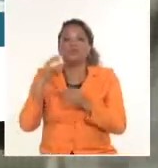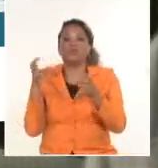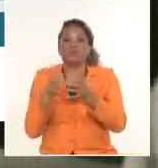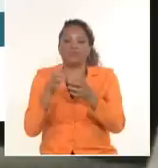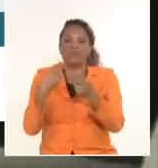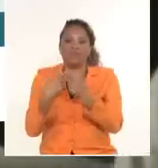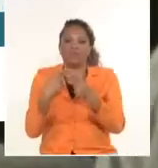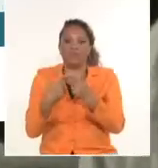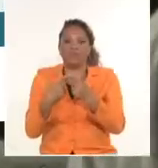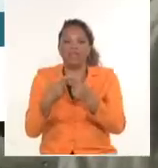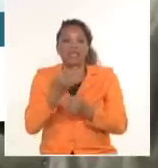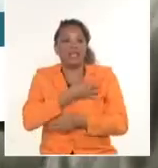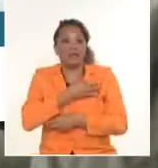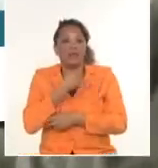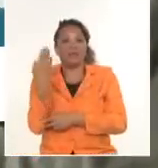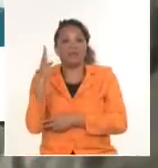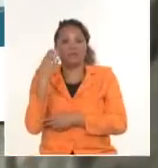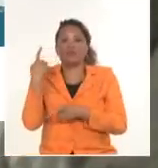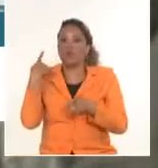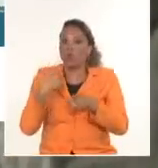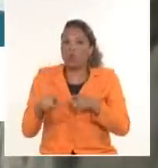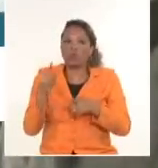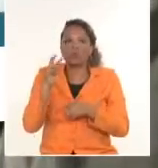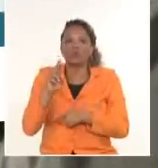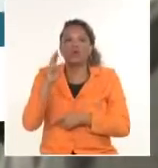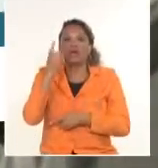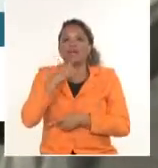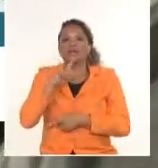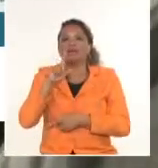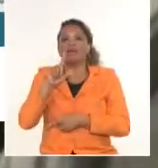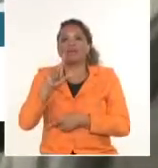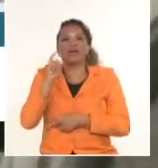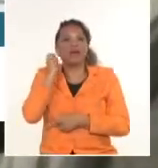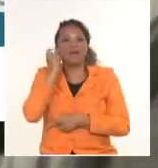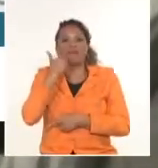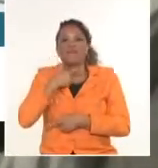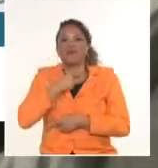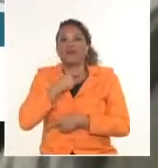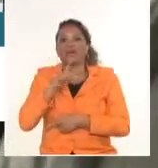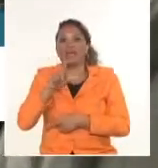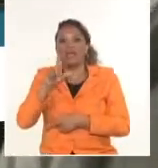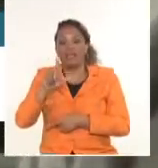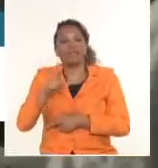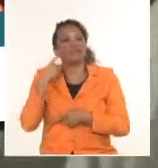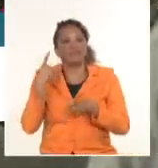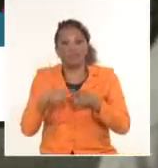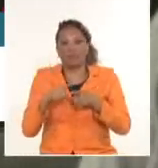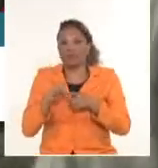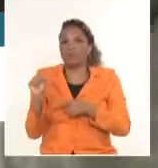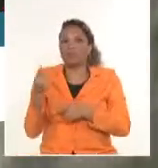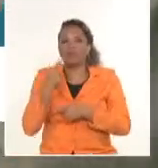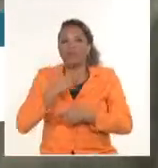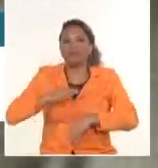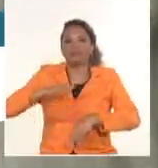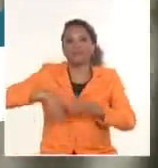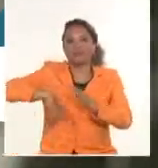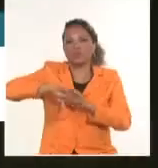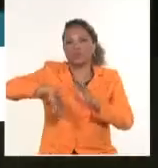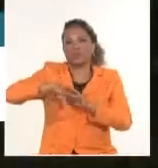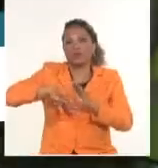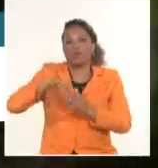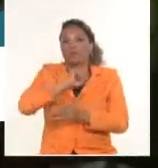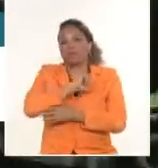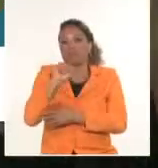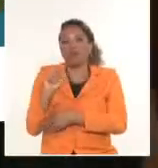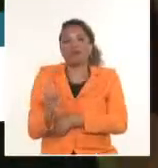de bronce, como también la de Rafael Alba, que quizás sea un poco menos mediático, pero se convierte en el primer taekwondoka cubano en alcanzar 2